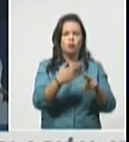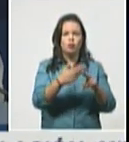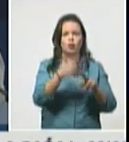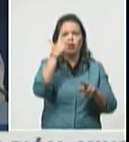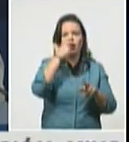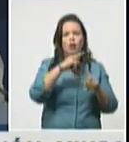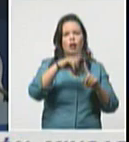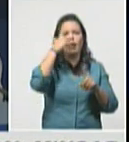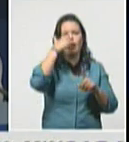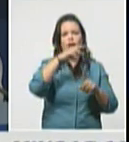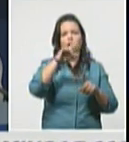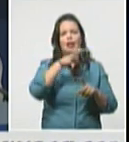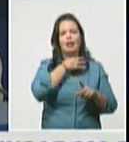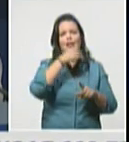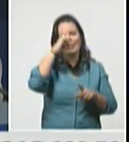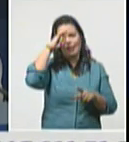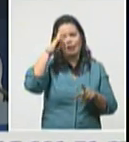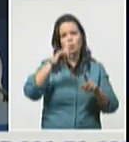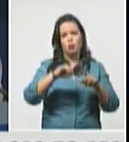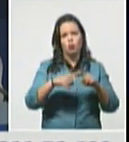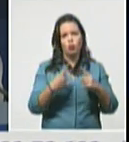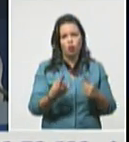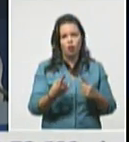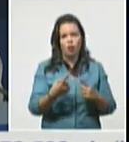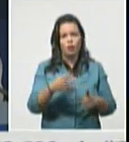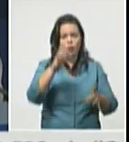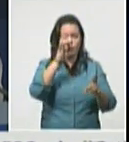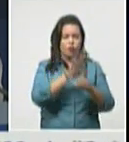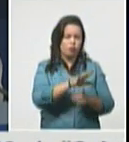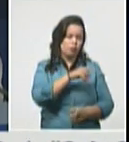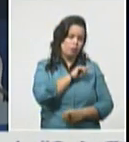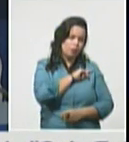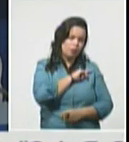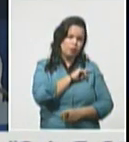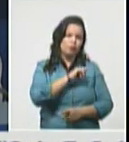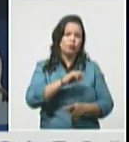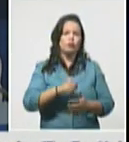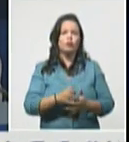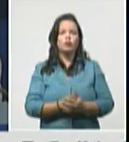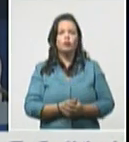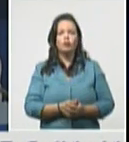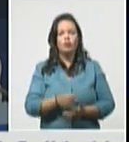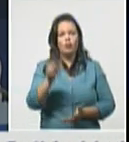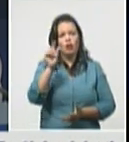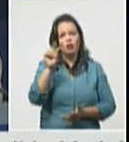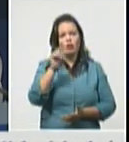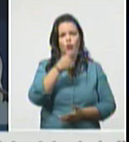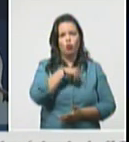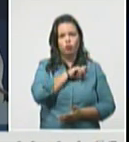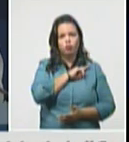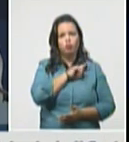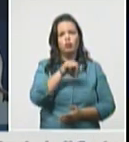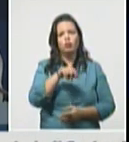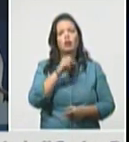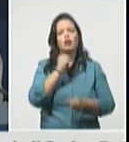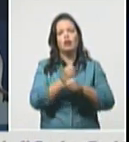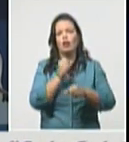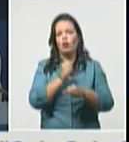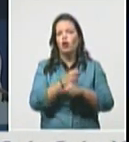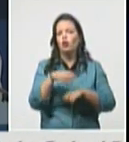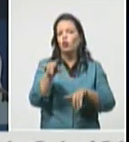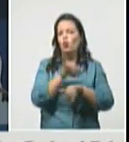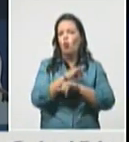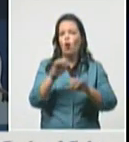es de más reciente incorporación y que también se trabaja para poder yugularlo con la